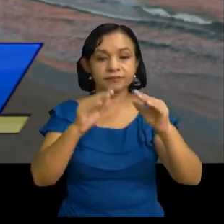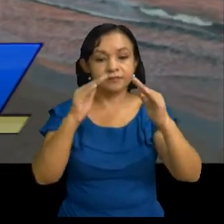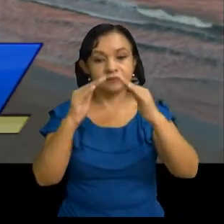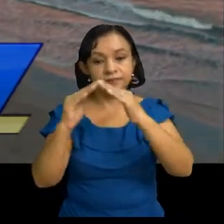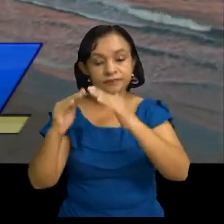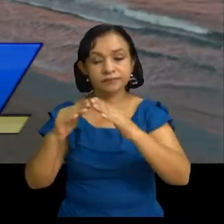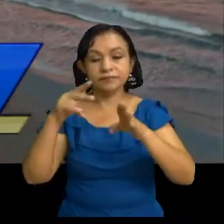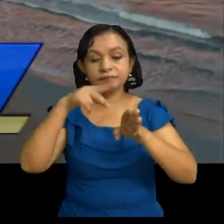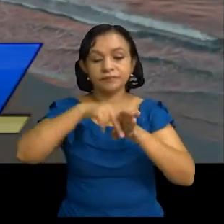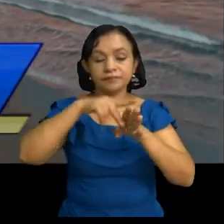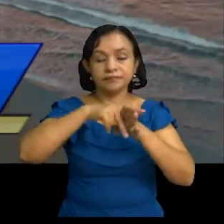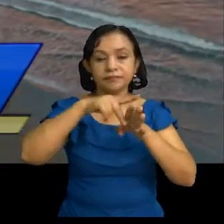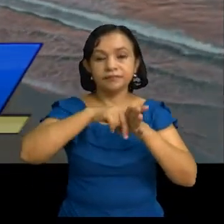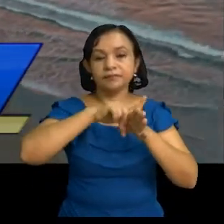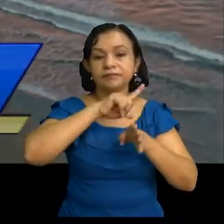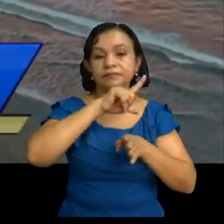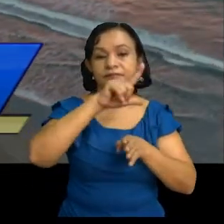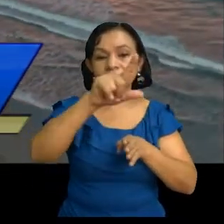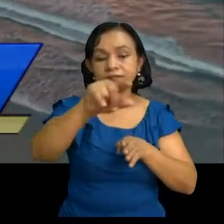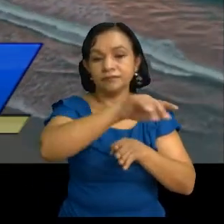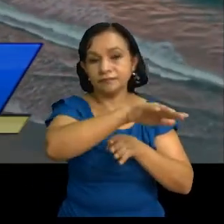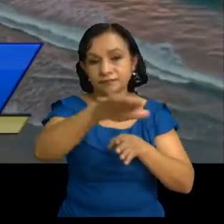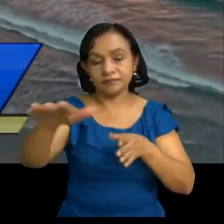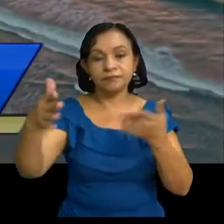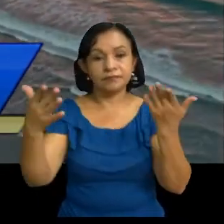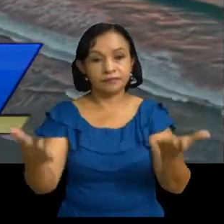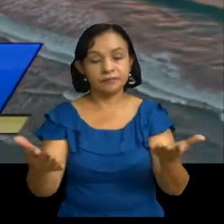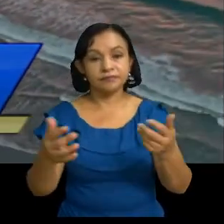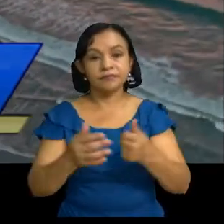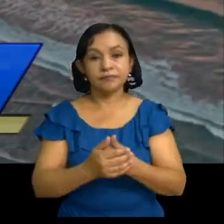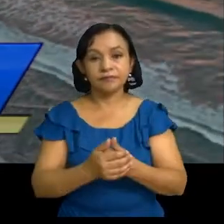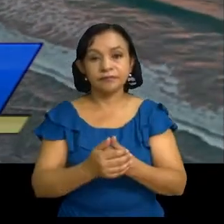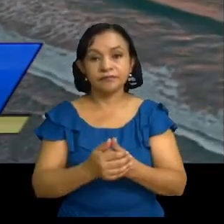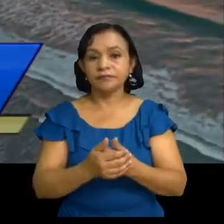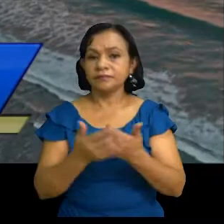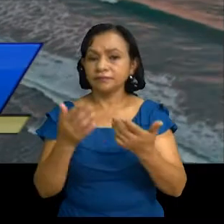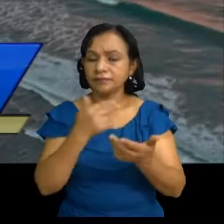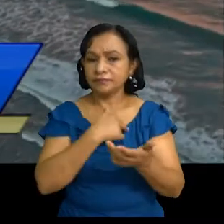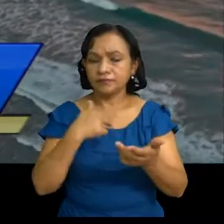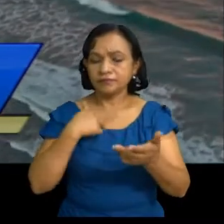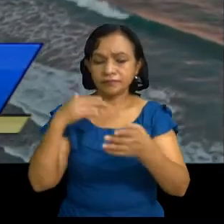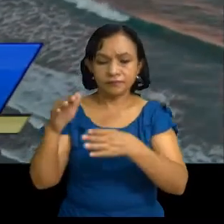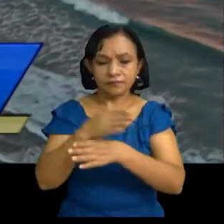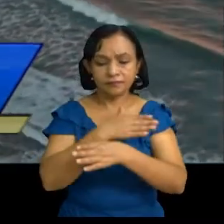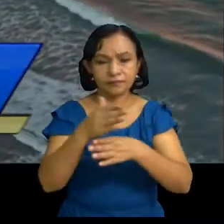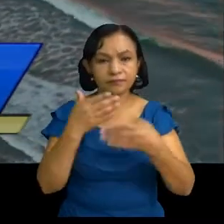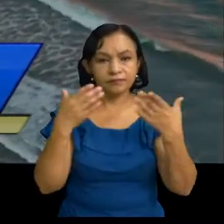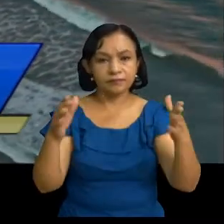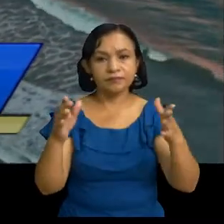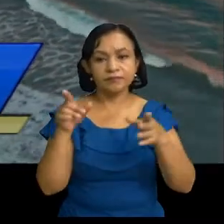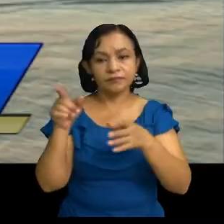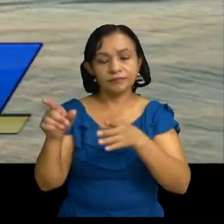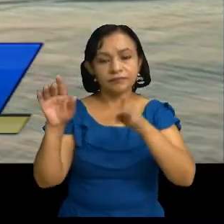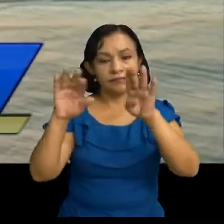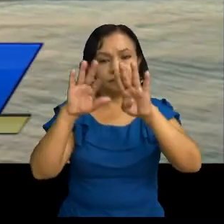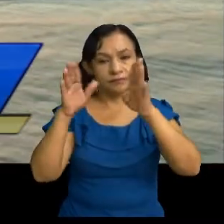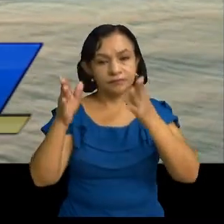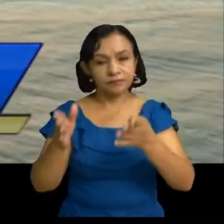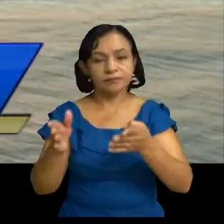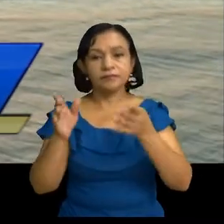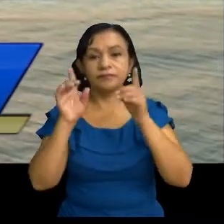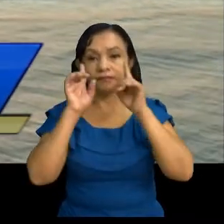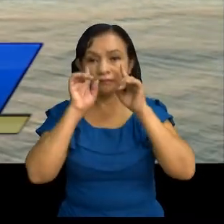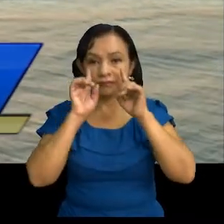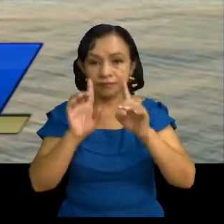de dando ese mensaje y dando esa formación de valores y aquí se articulan otras estrategias como la campaña nacional de conservación